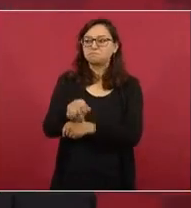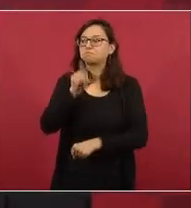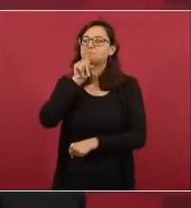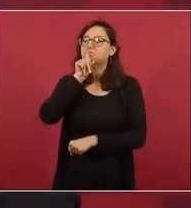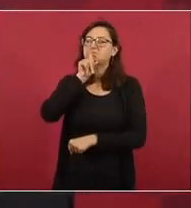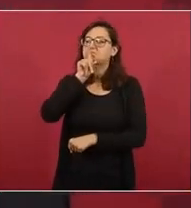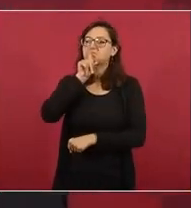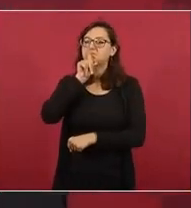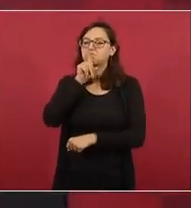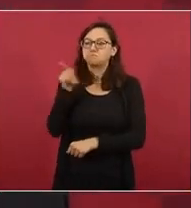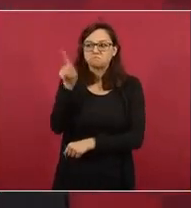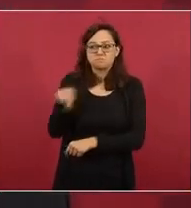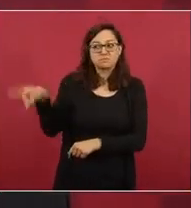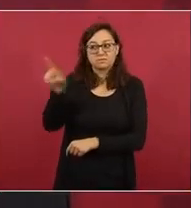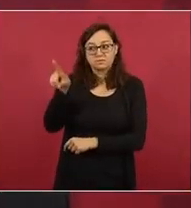Los intereses